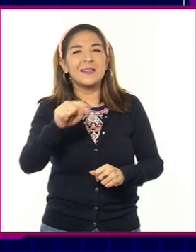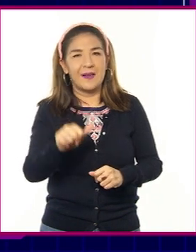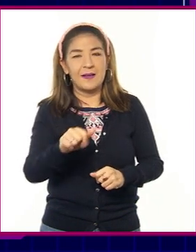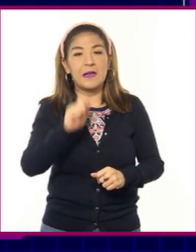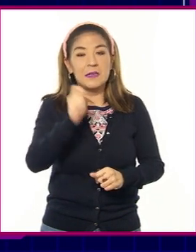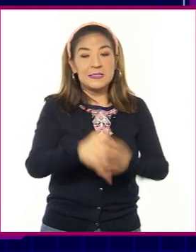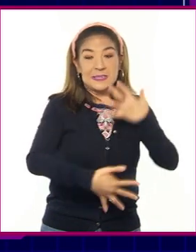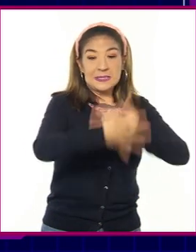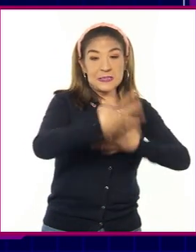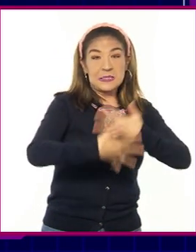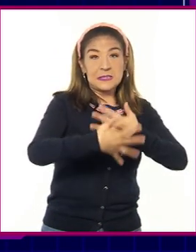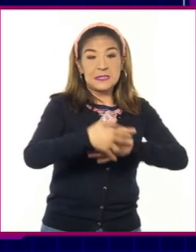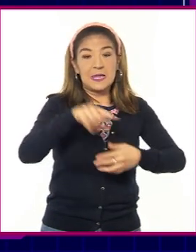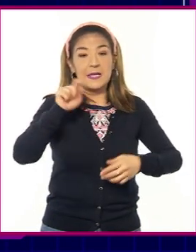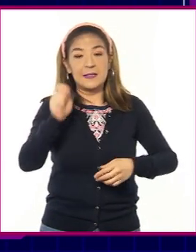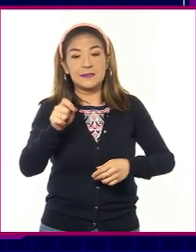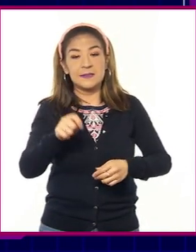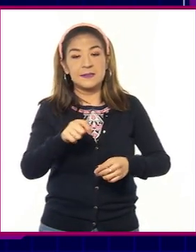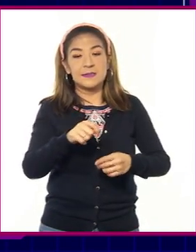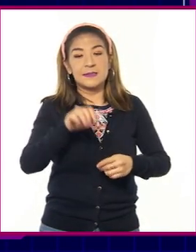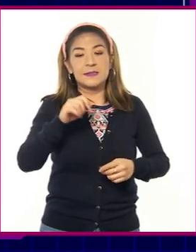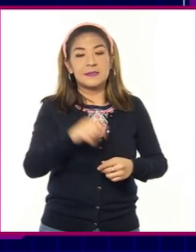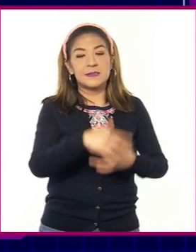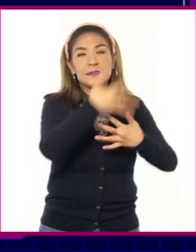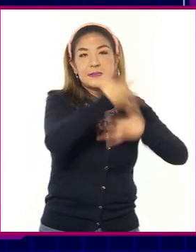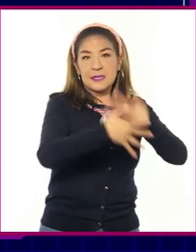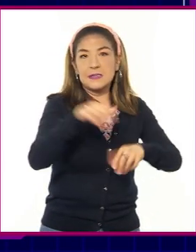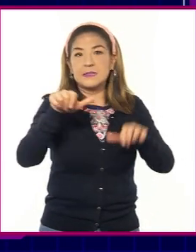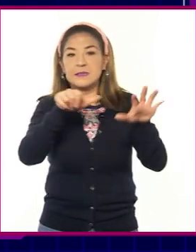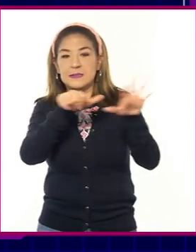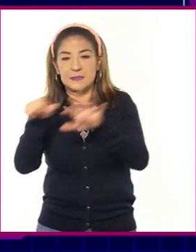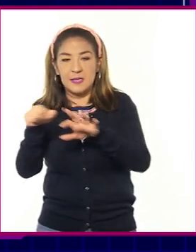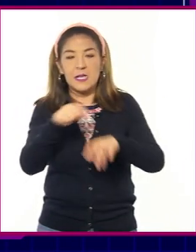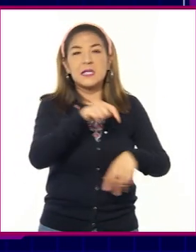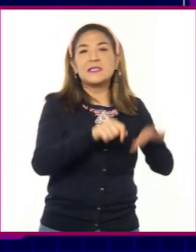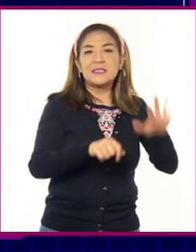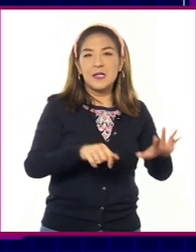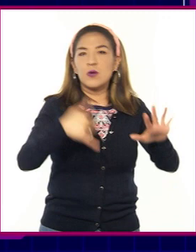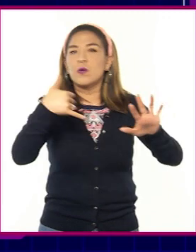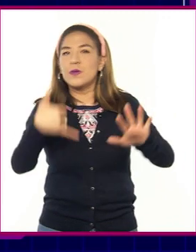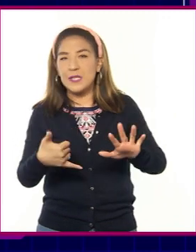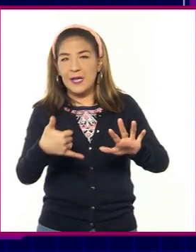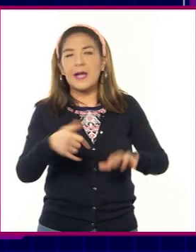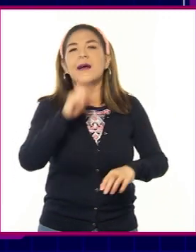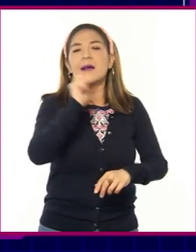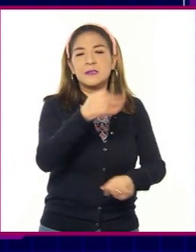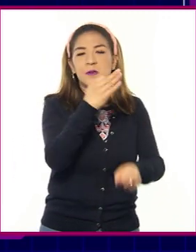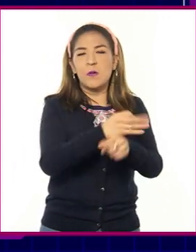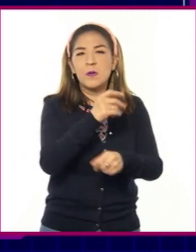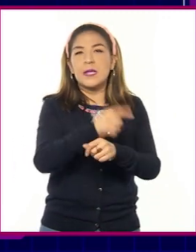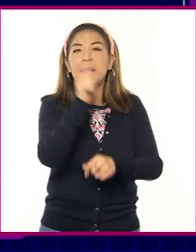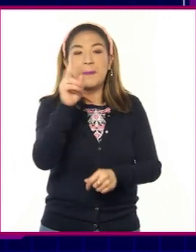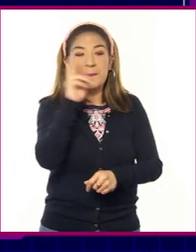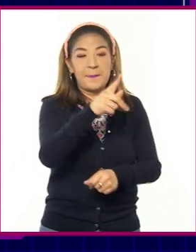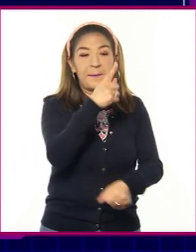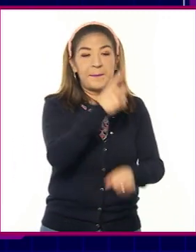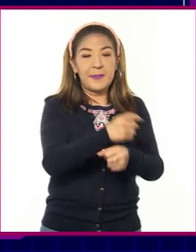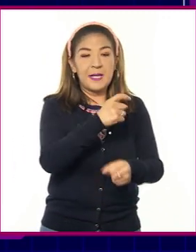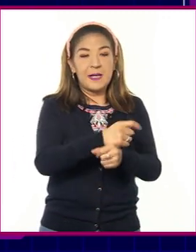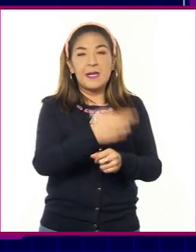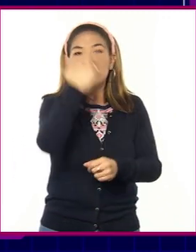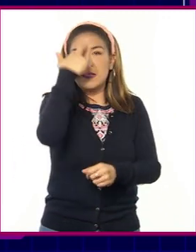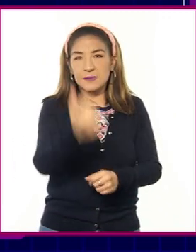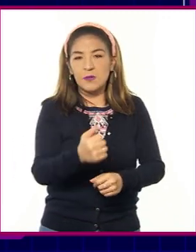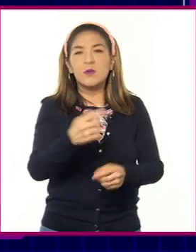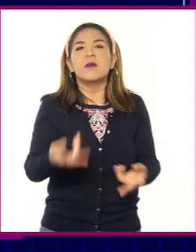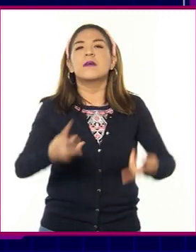es a 5 como 600 es a y, pero enseguida procedemos a dejar la primera razón tal como está y